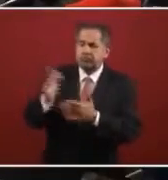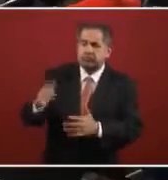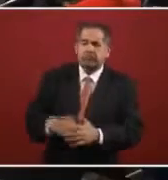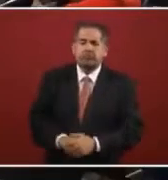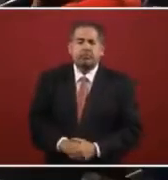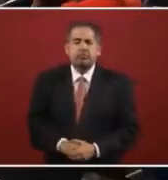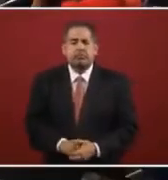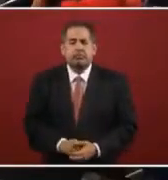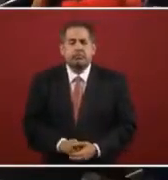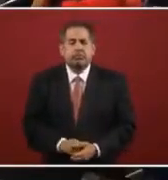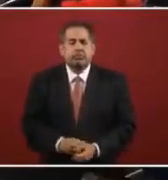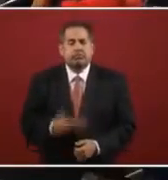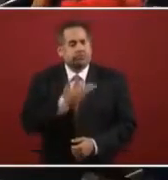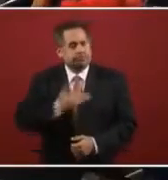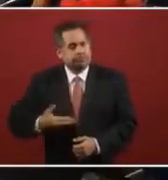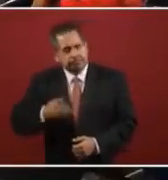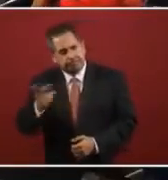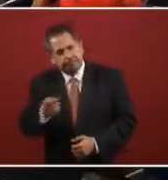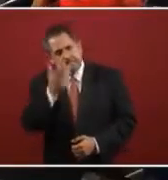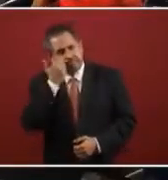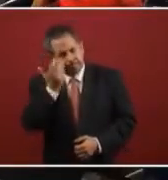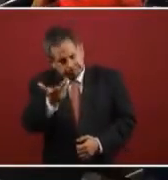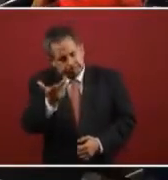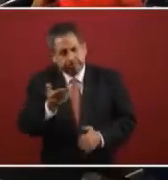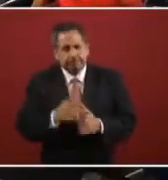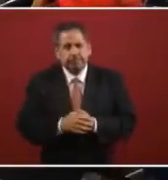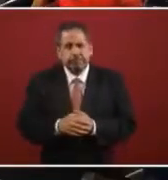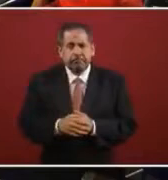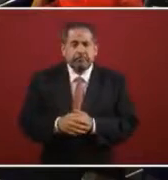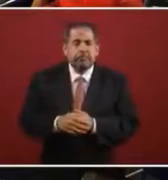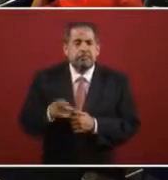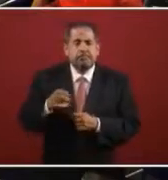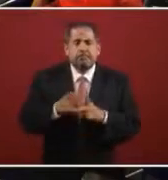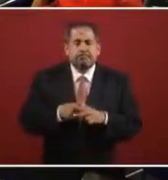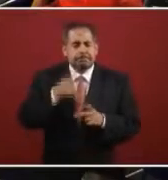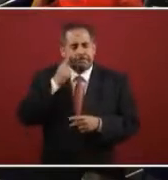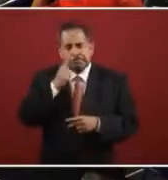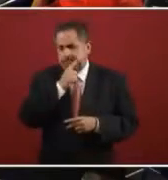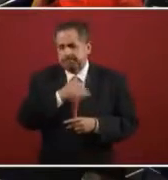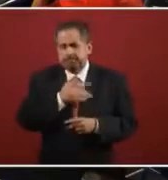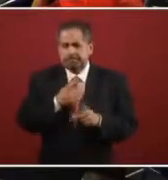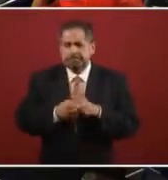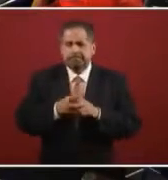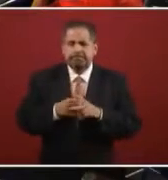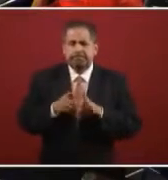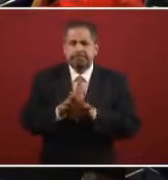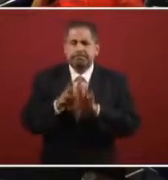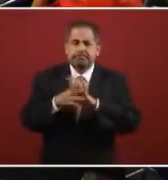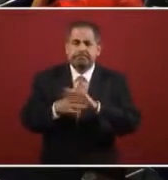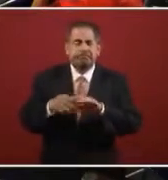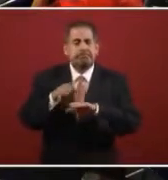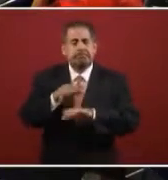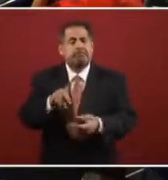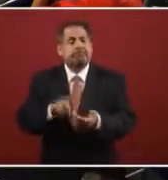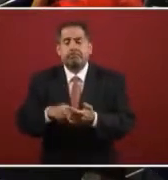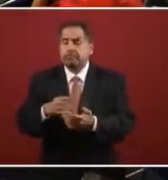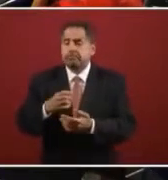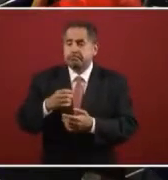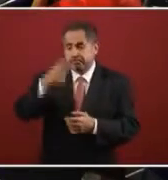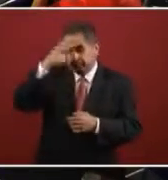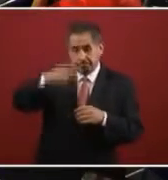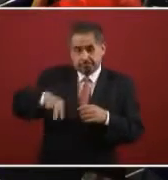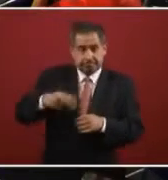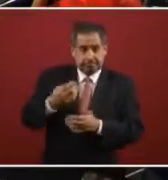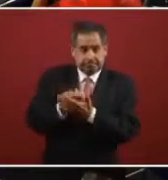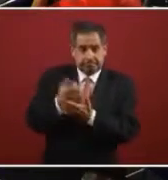their Quisiera evaluation. preguntarle también sobre estas estimaciones que hacen hoy los analistas sobre que la economía mexicana